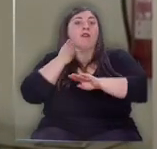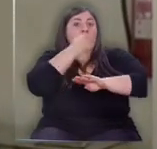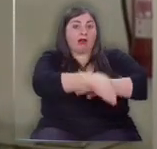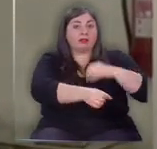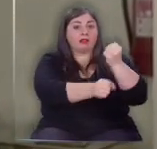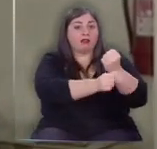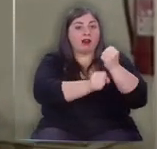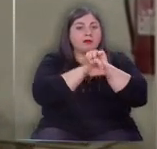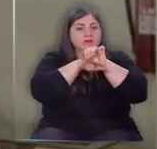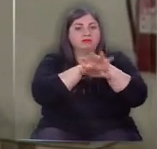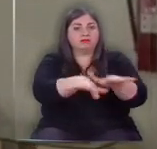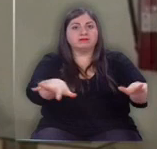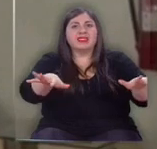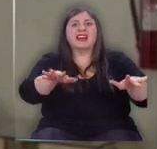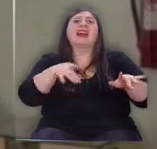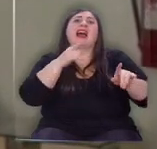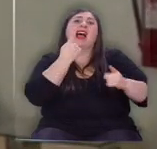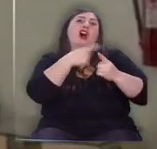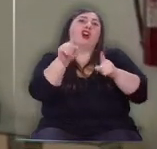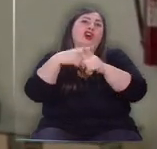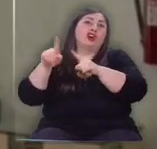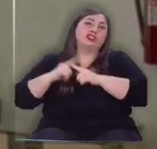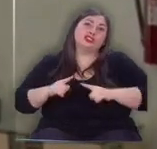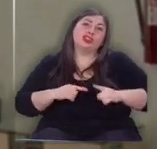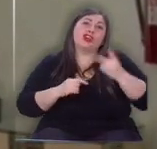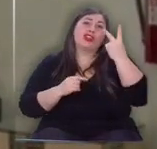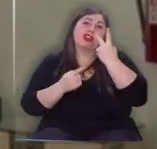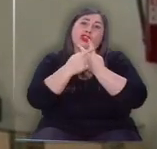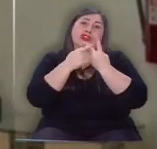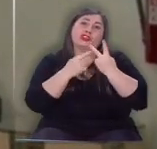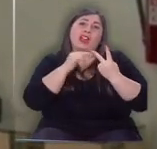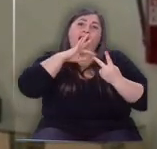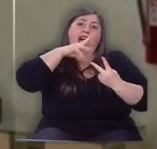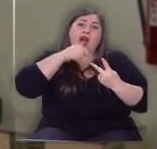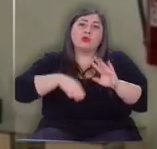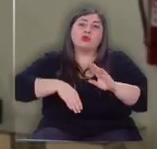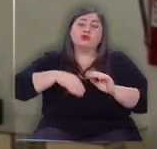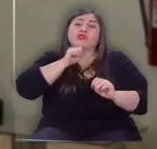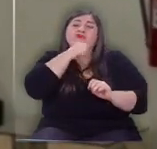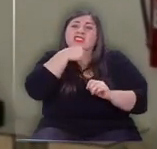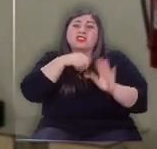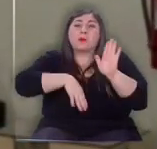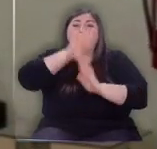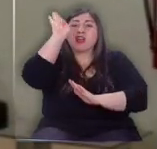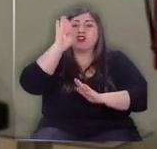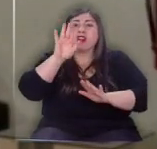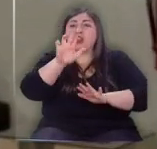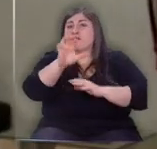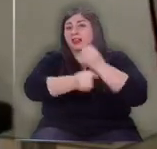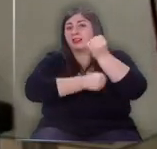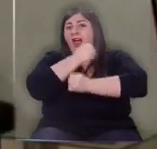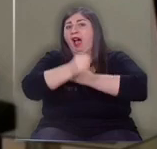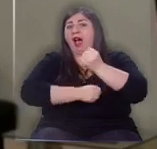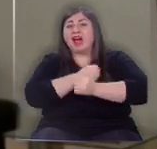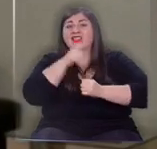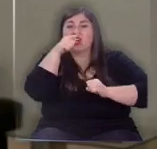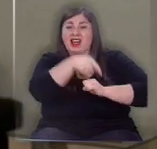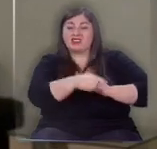vez ellas probablemente contagiaron a dos adultos mayores de 90 años que están ahí y que están en